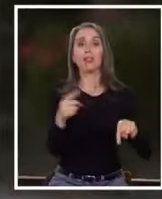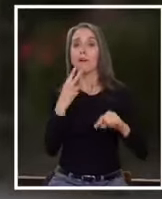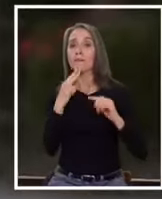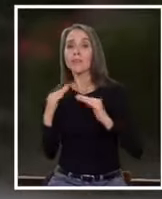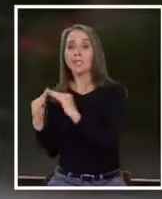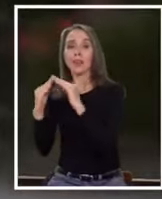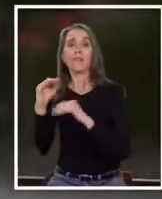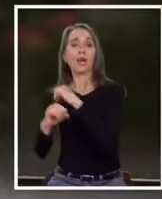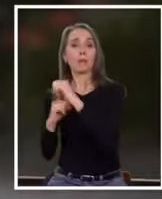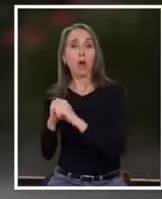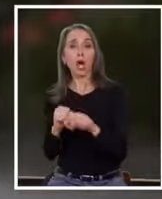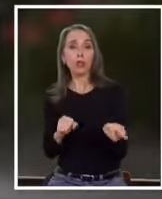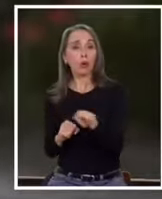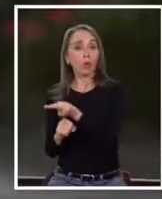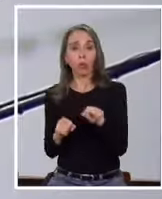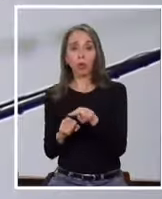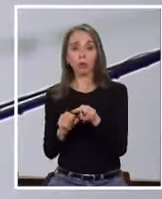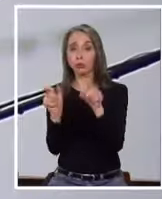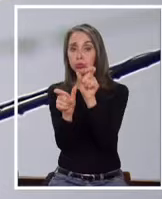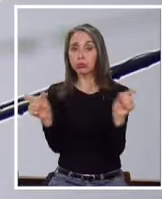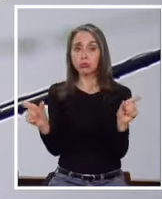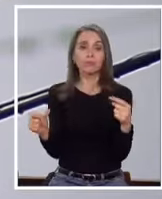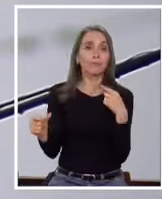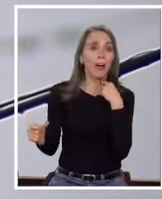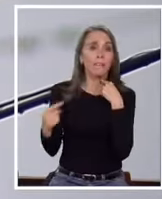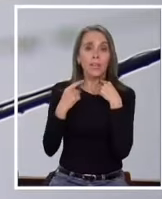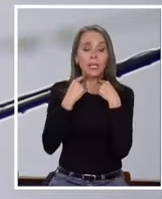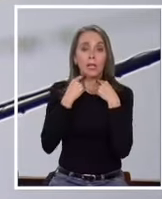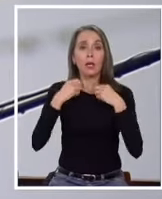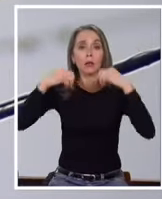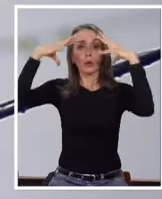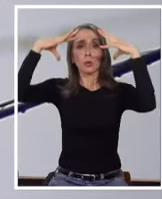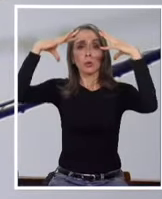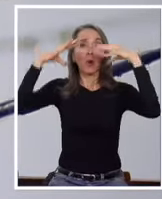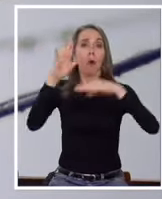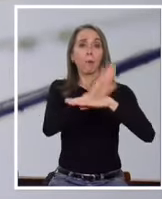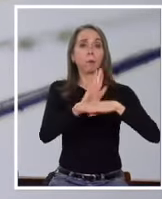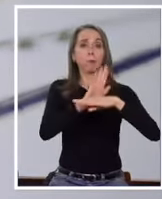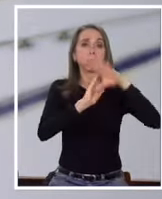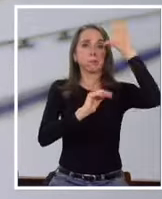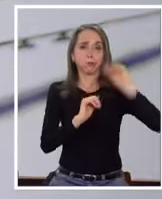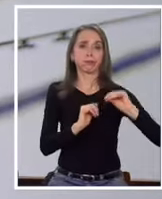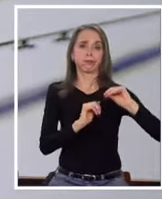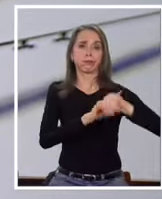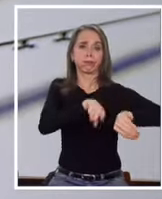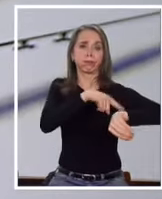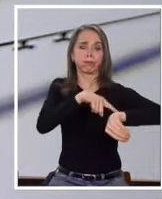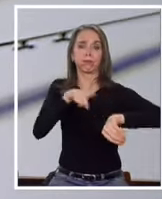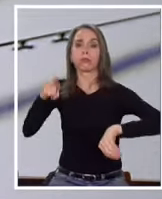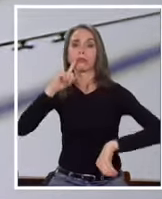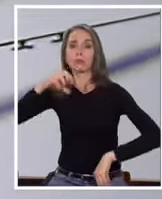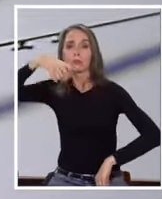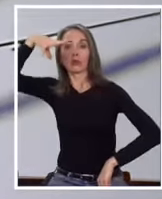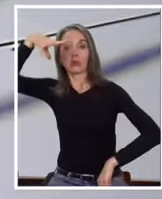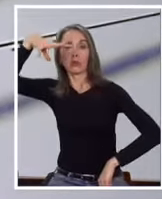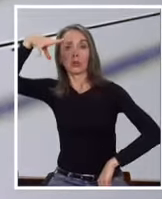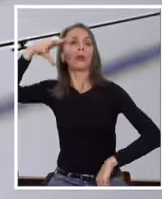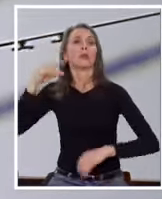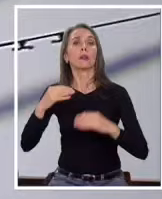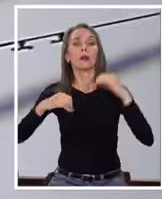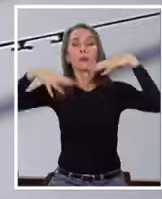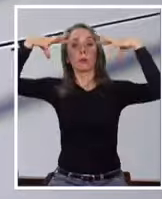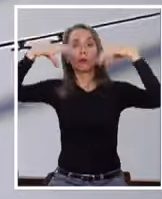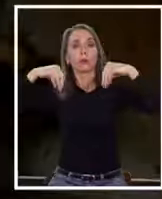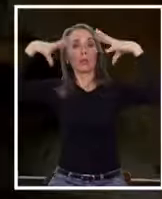población. Hoy ambos están siendo afectados con distintos niveles de intensidad por no poder contar eficientemente con este servicio básico.